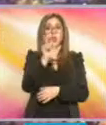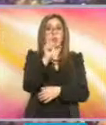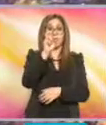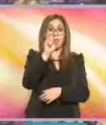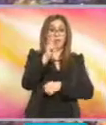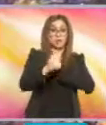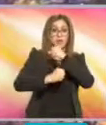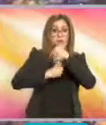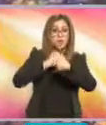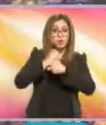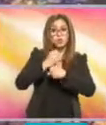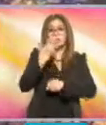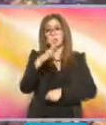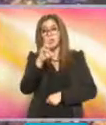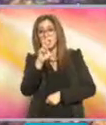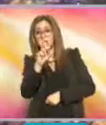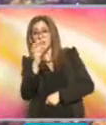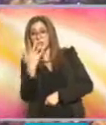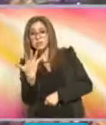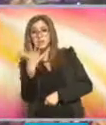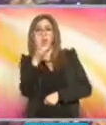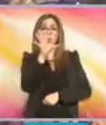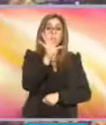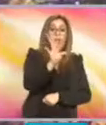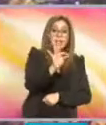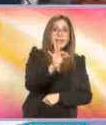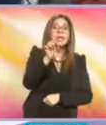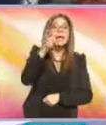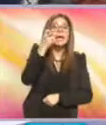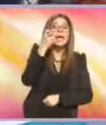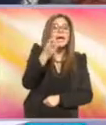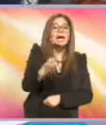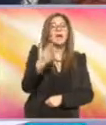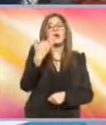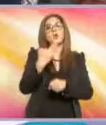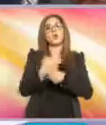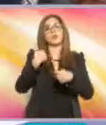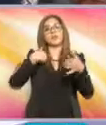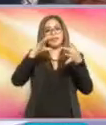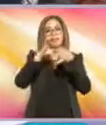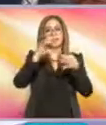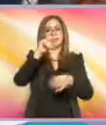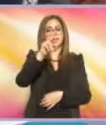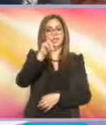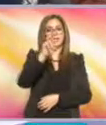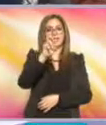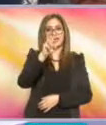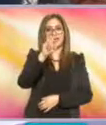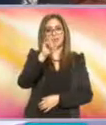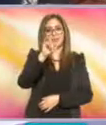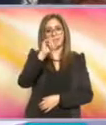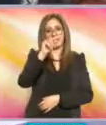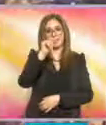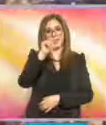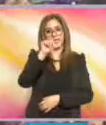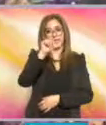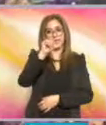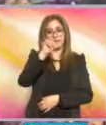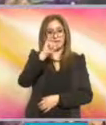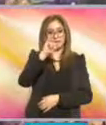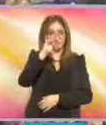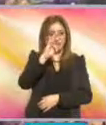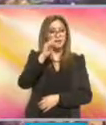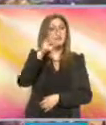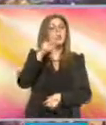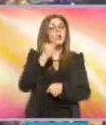con mayor razón, 35, 40, y es ahí justamente cuando les voy a hablar de Revitalift. Qué bien. ¿Por qué? Porque hay varios